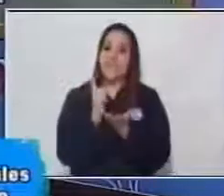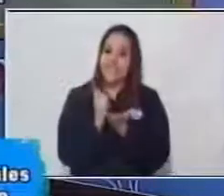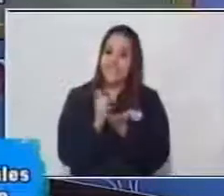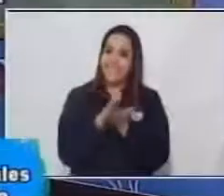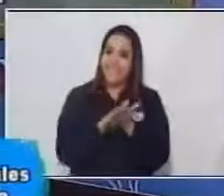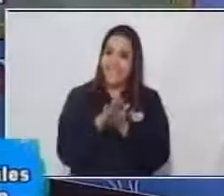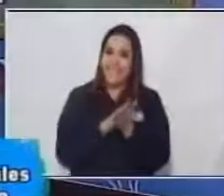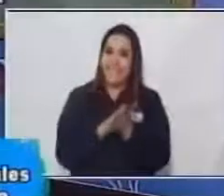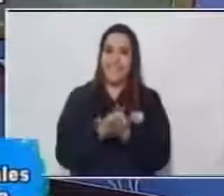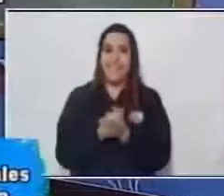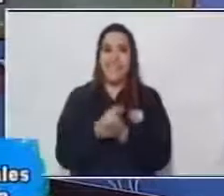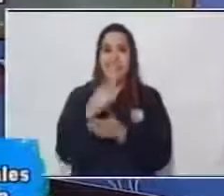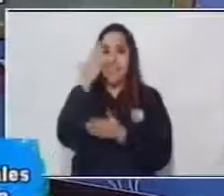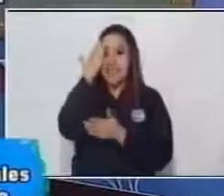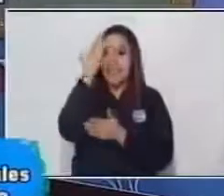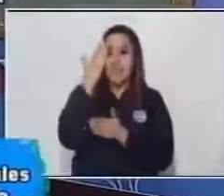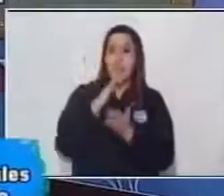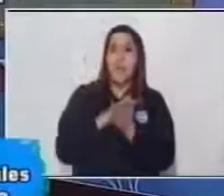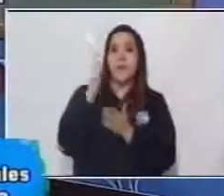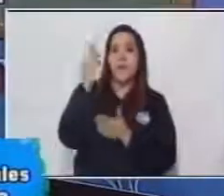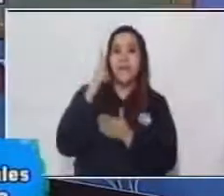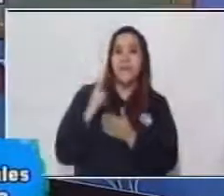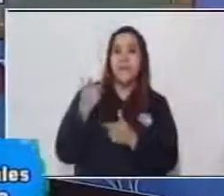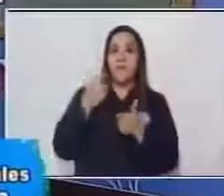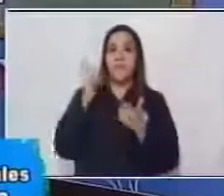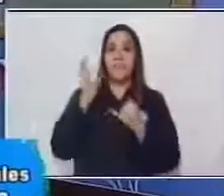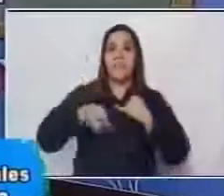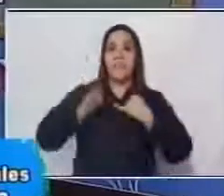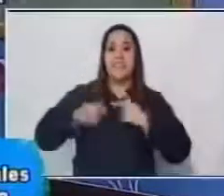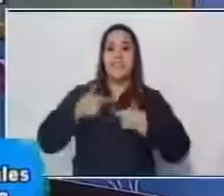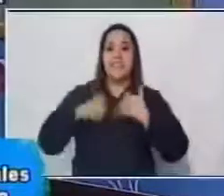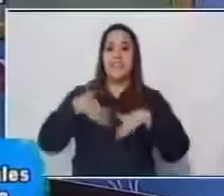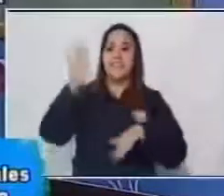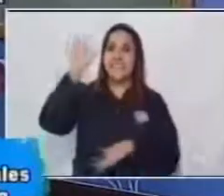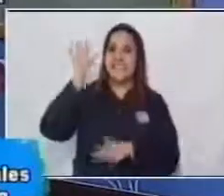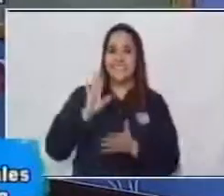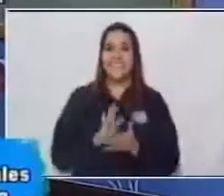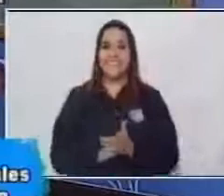siempre limpias. Saludamos a Lourdes, que está con nosotros en lengua de señas.